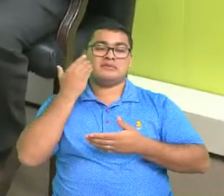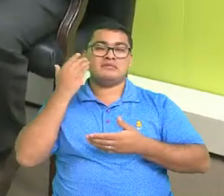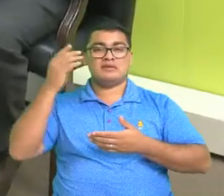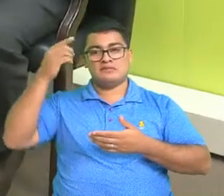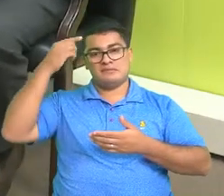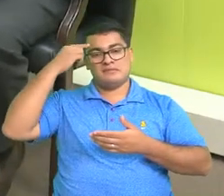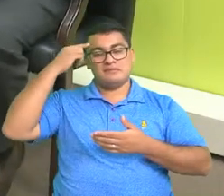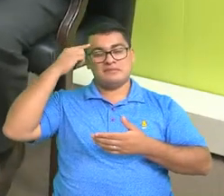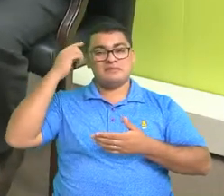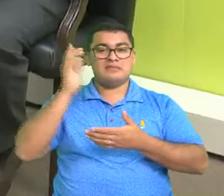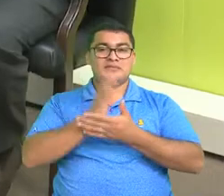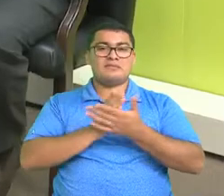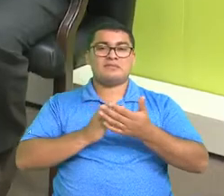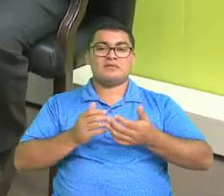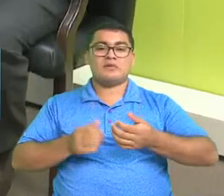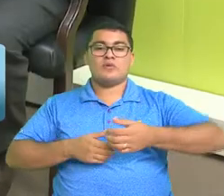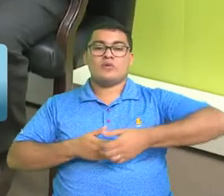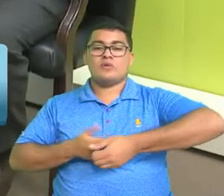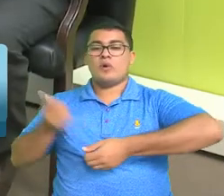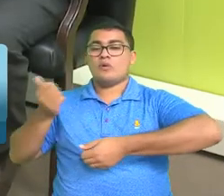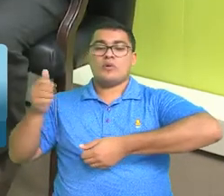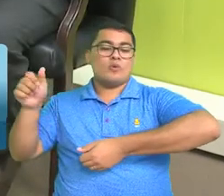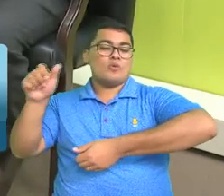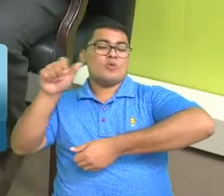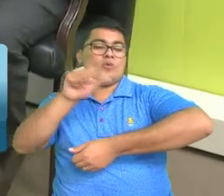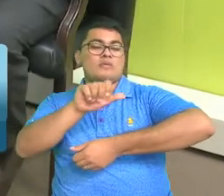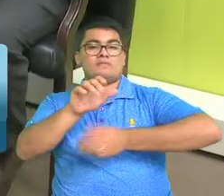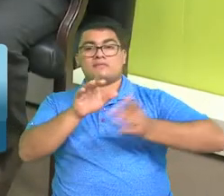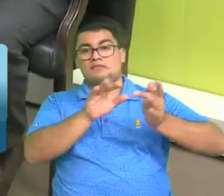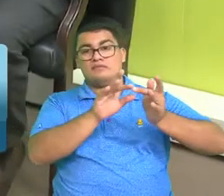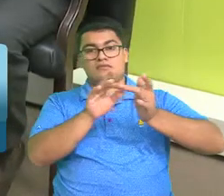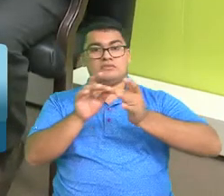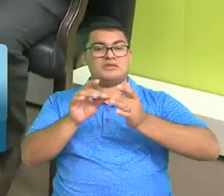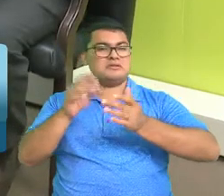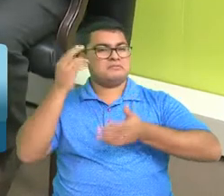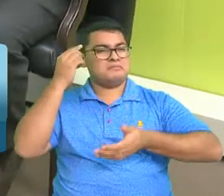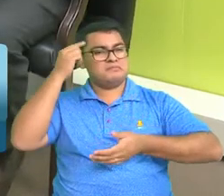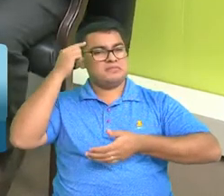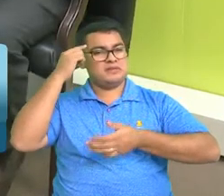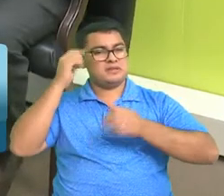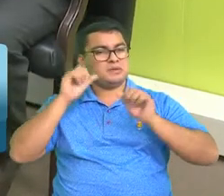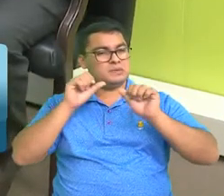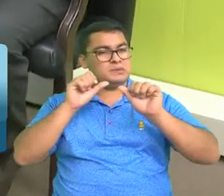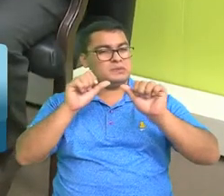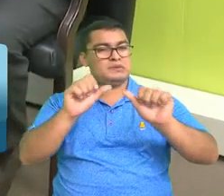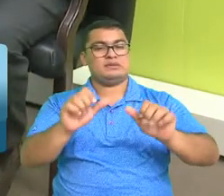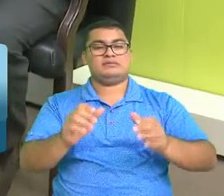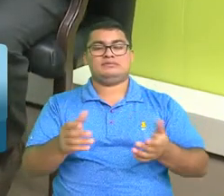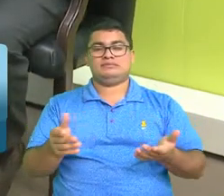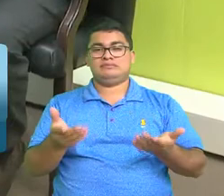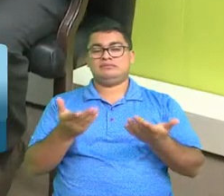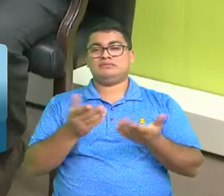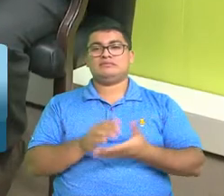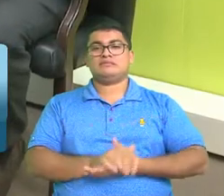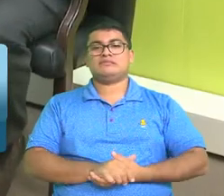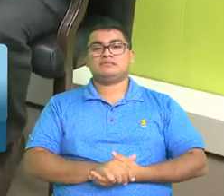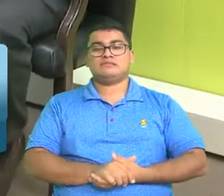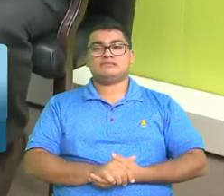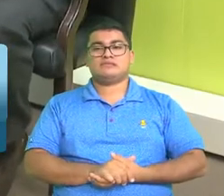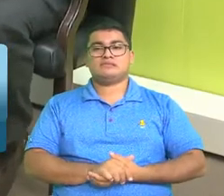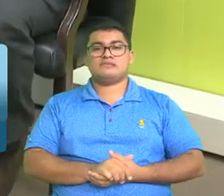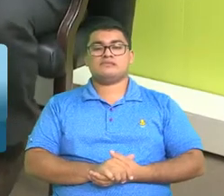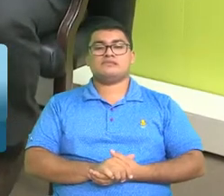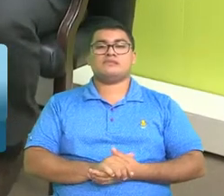porque le dan alguna fórmula especial, van a estar tomando de por vida la fórmula sin lactosa, ¿verdad?